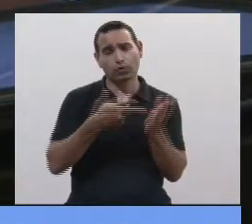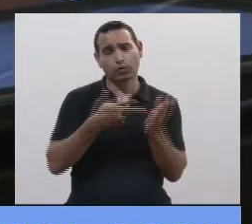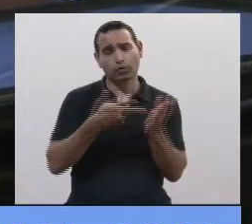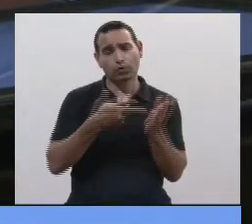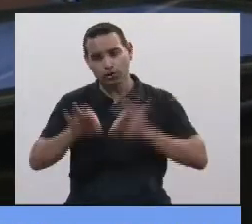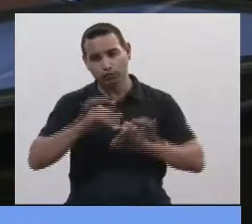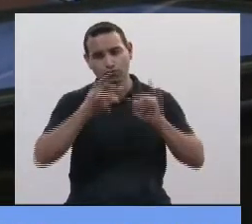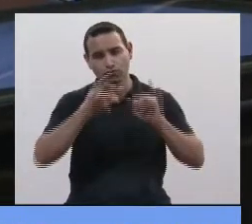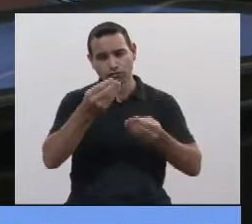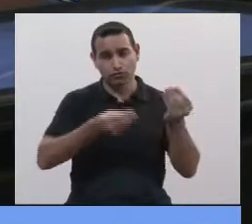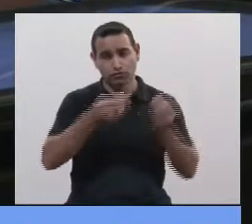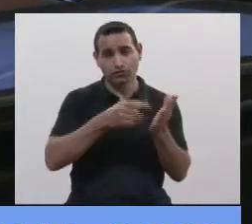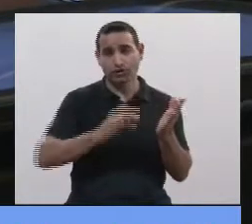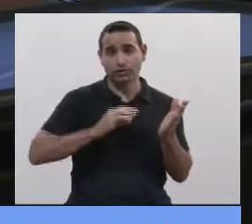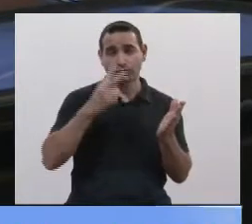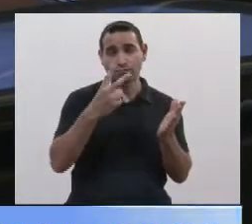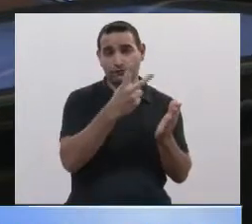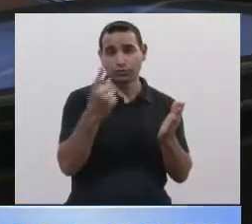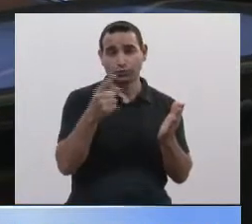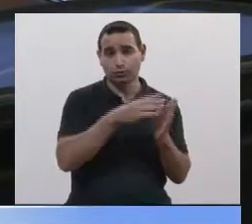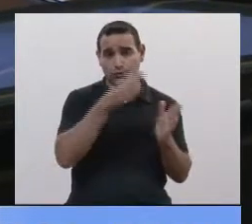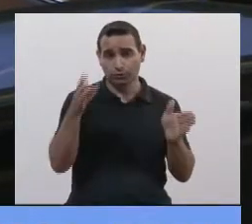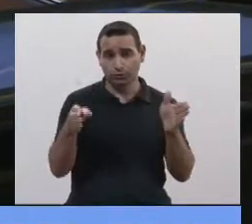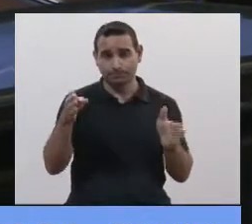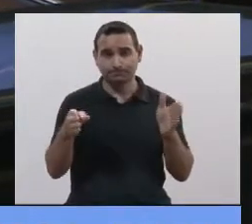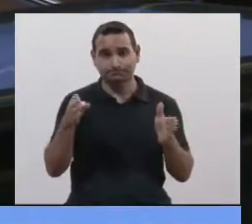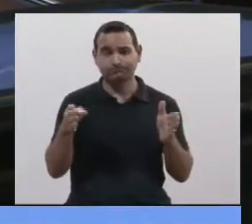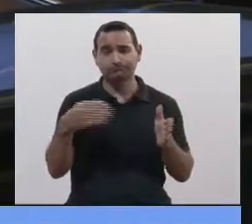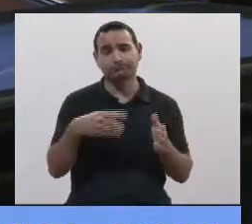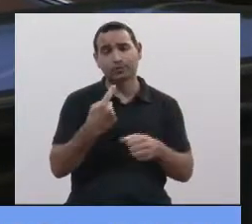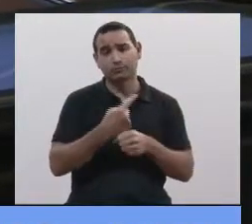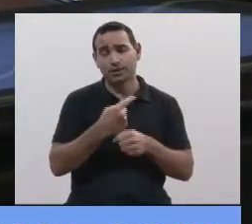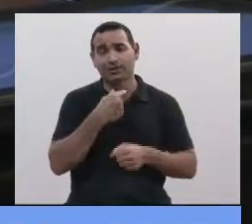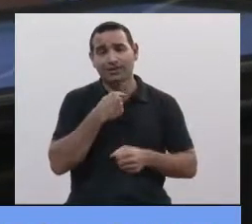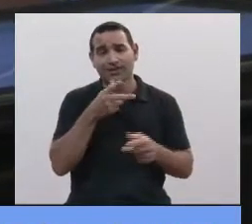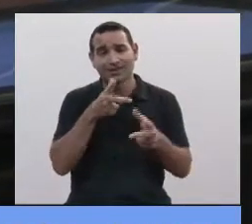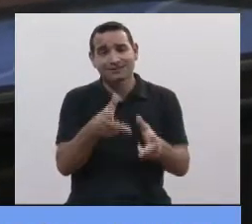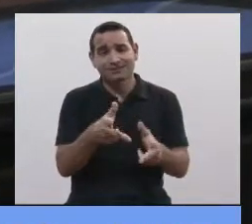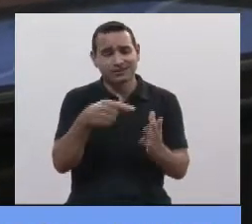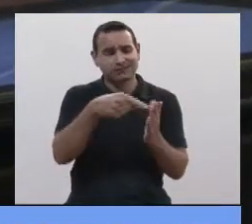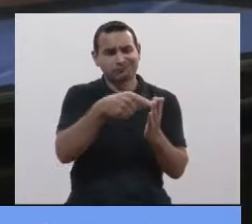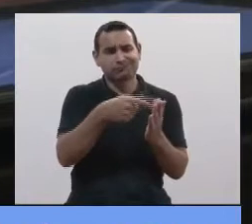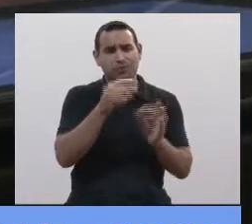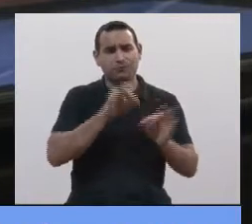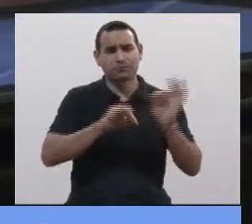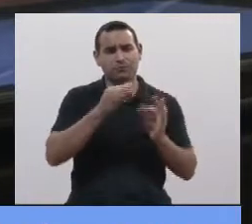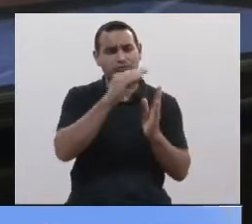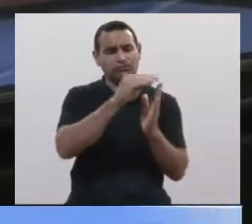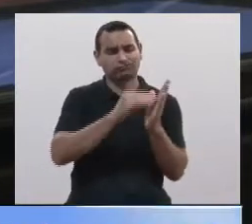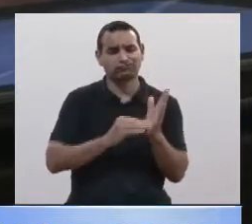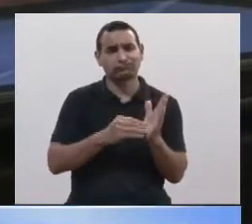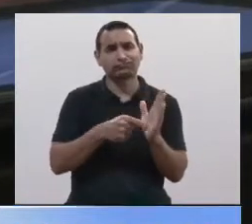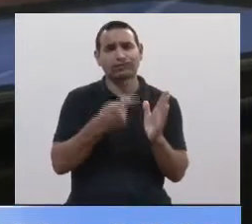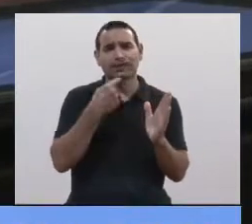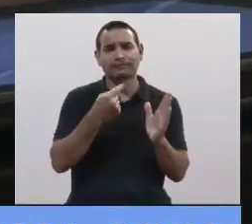presupuesto proclama para el 2021, en primer lugar quiero decir que centra mucho